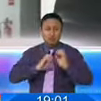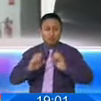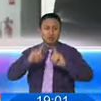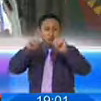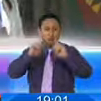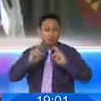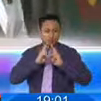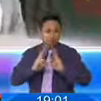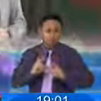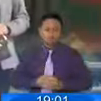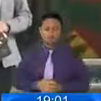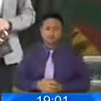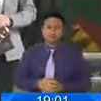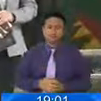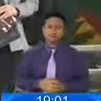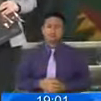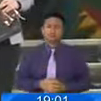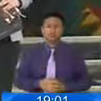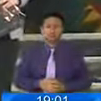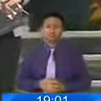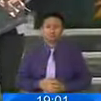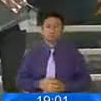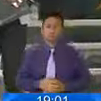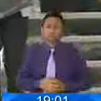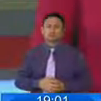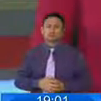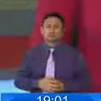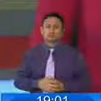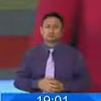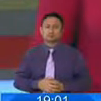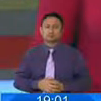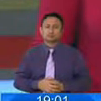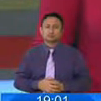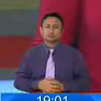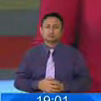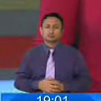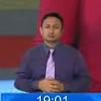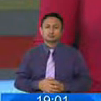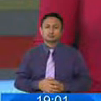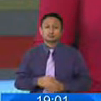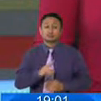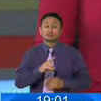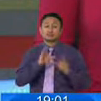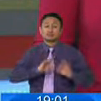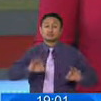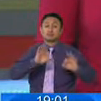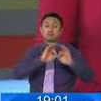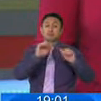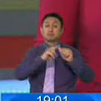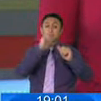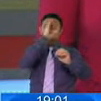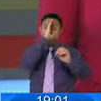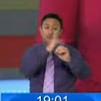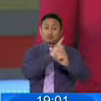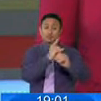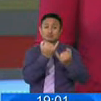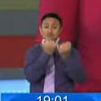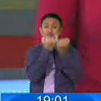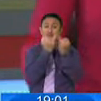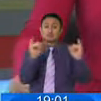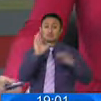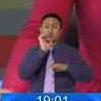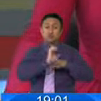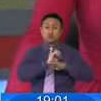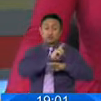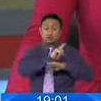preguntas y respuestas. En quien informó, Adriana Rojas. Preservar la soberanía nacional será la principal responsabilidad de las